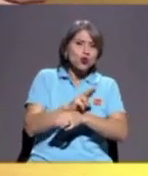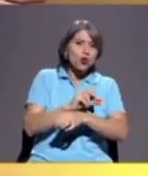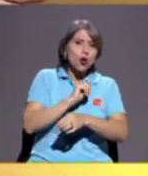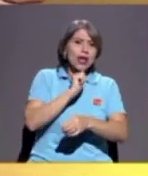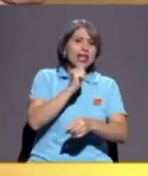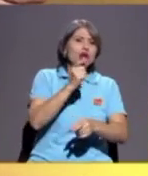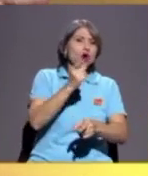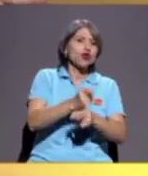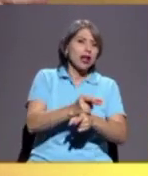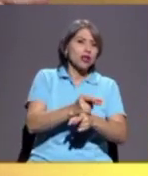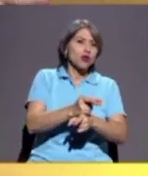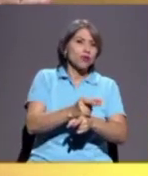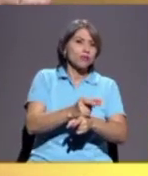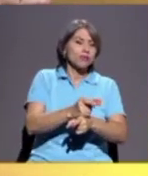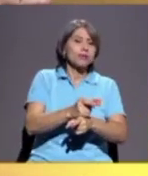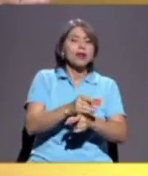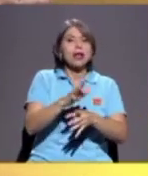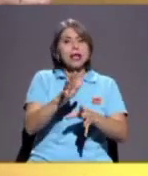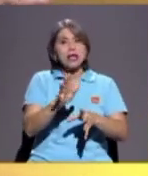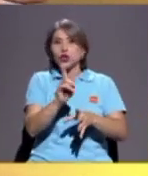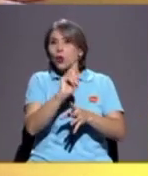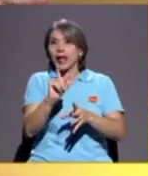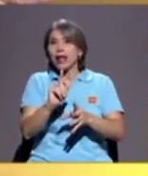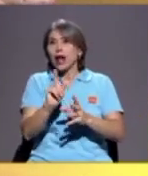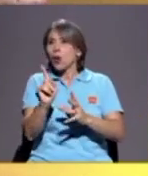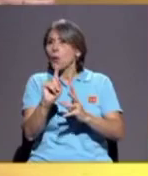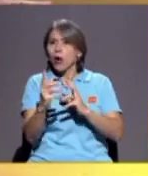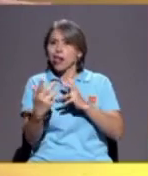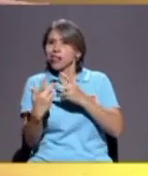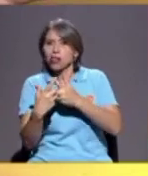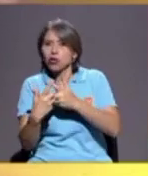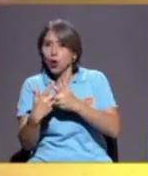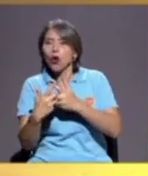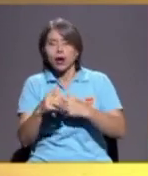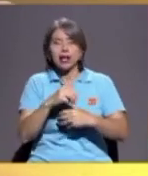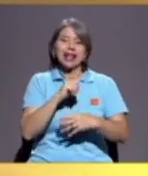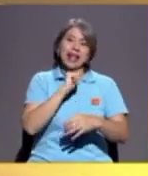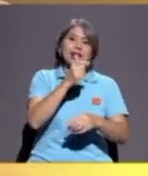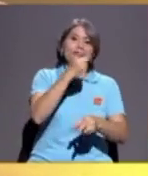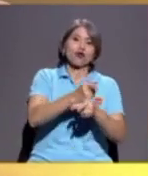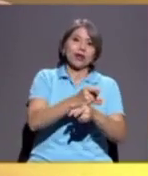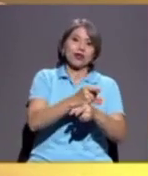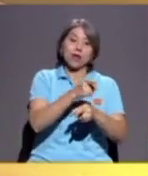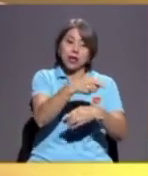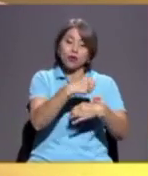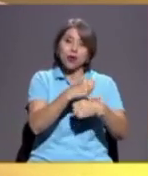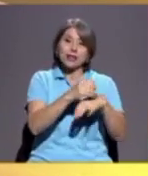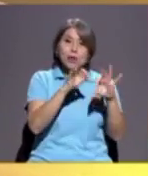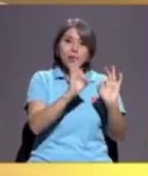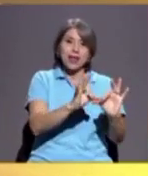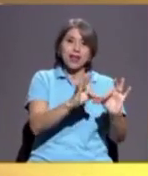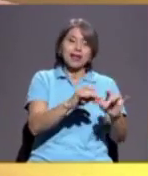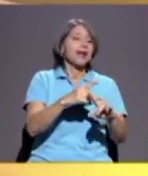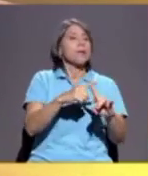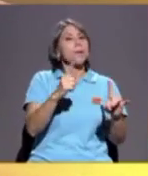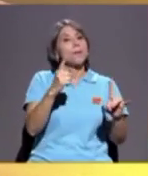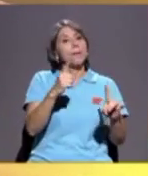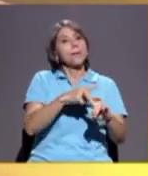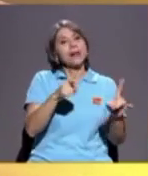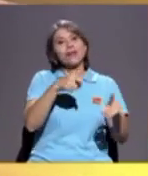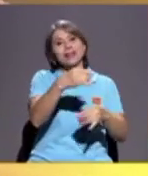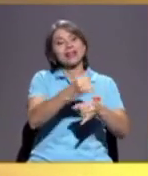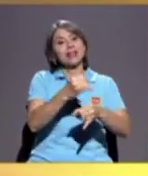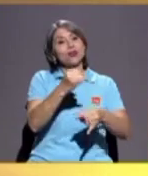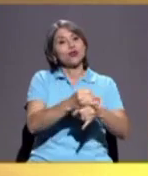hacían muy bien, pero era incorrecto porque eso le tocaba a otras y a esa institución